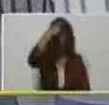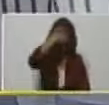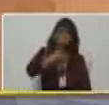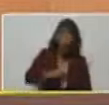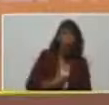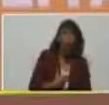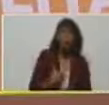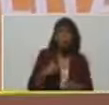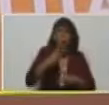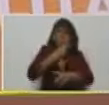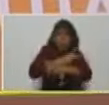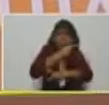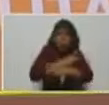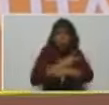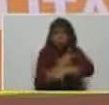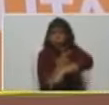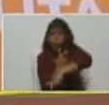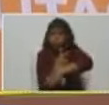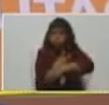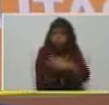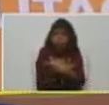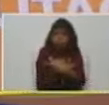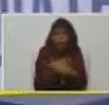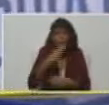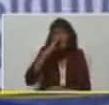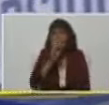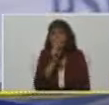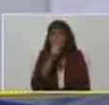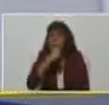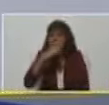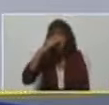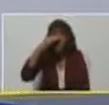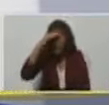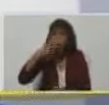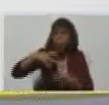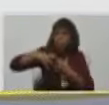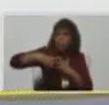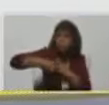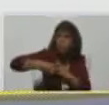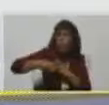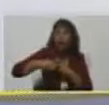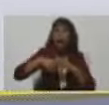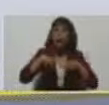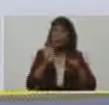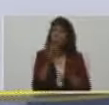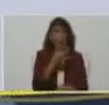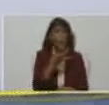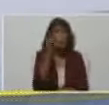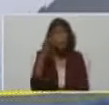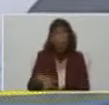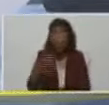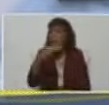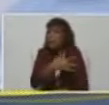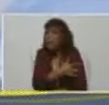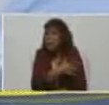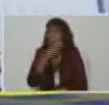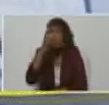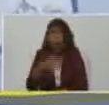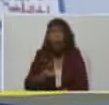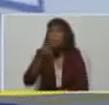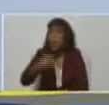alteraciones osteomioarticular, los adultos mayores que pueden tener una artrosis, que no toleren mucho dolor o que tomen